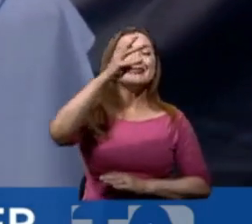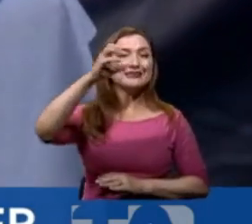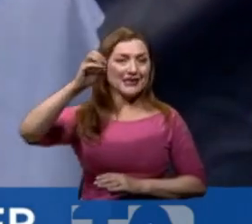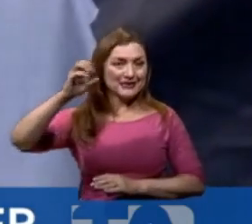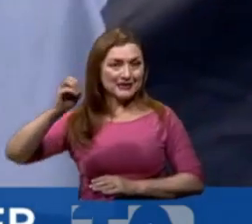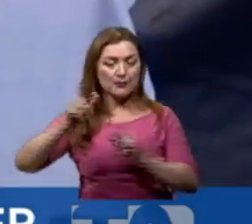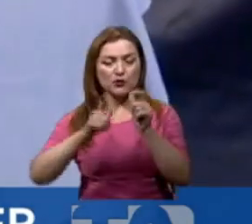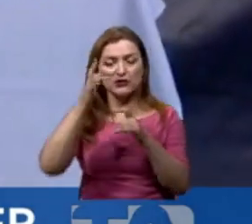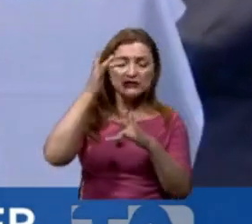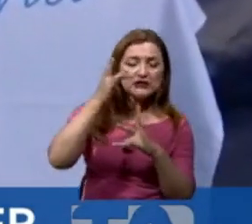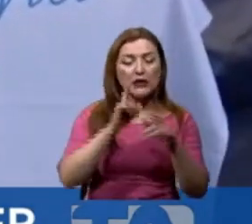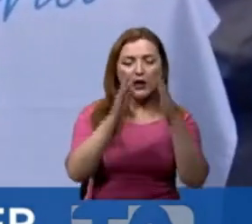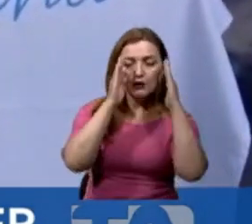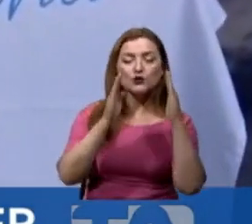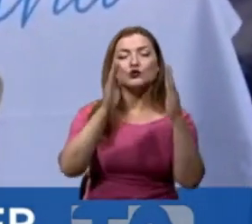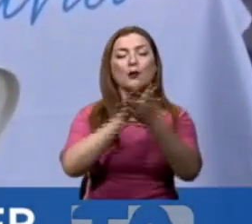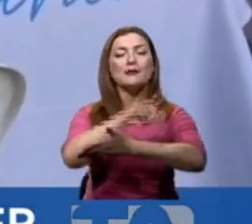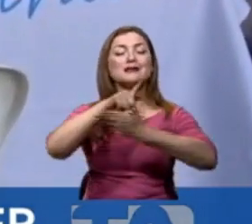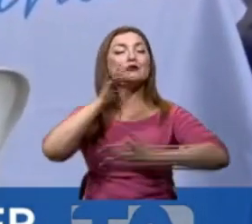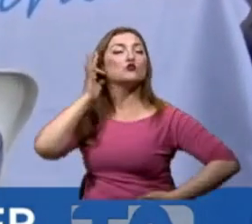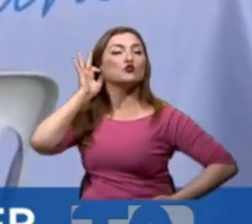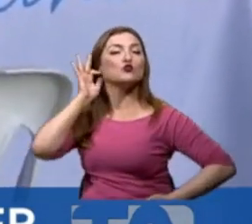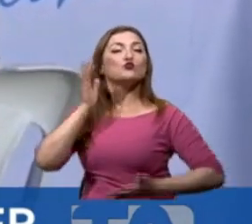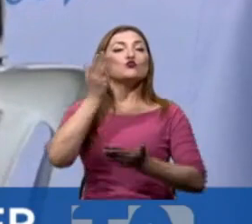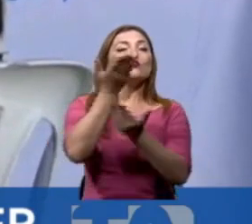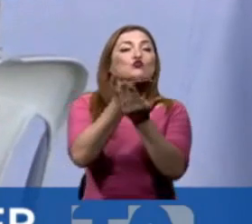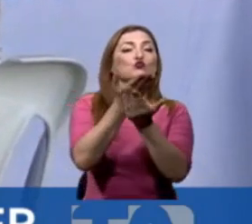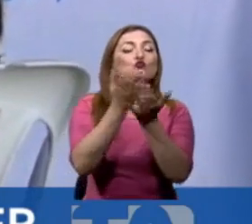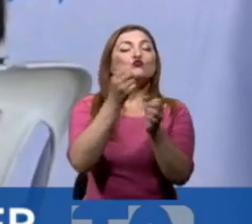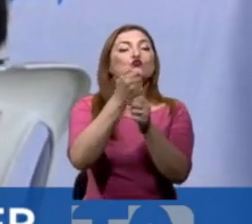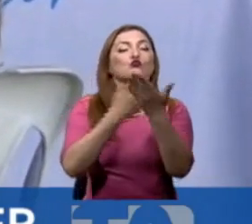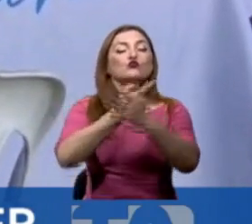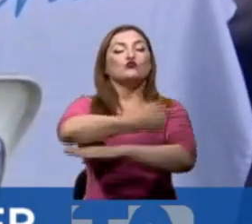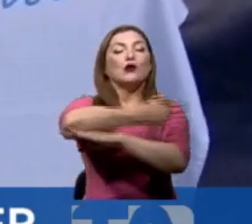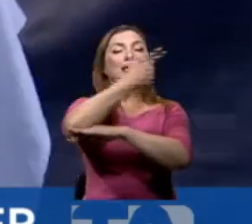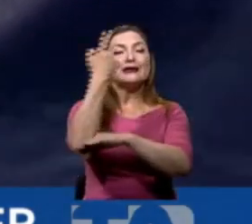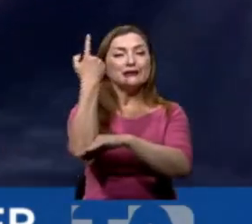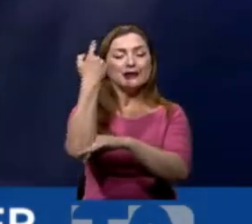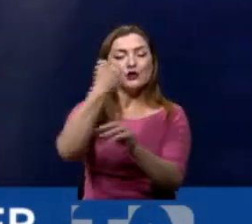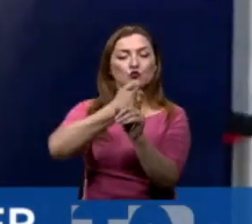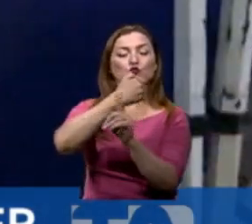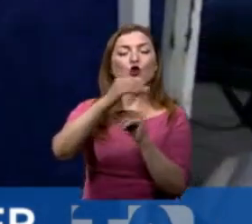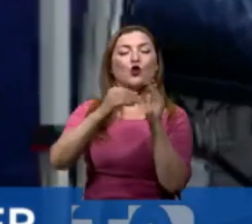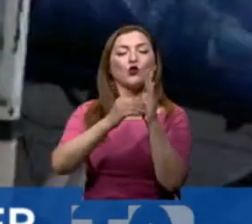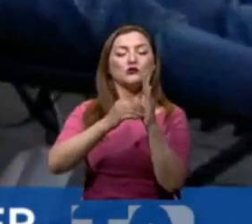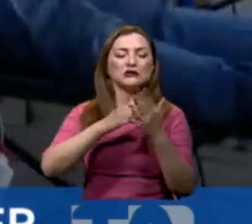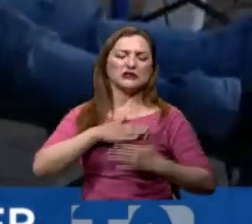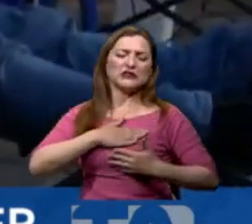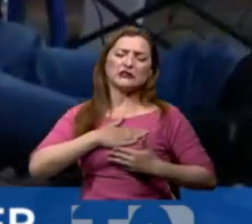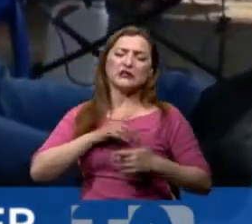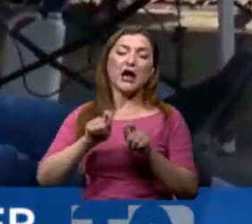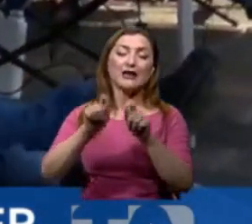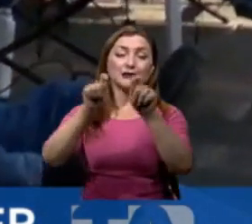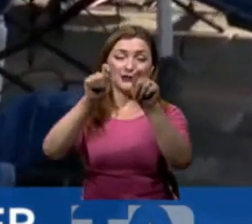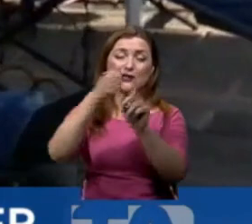ferias anteriores. Pichincha es Mujer es una iniciativa que se hace en el día que se combate la lucha contra el cáncer de mama.